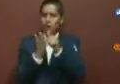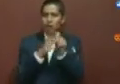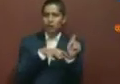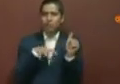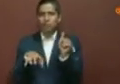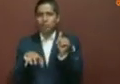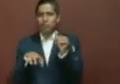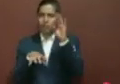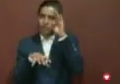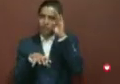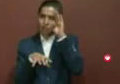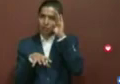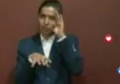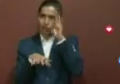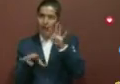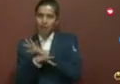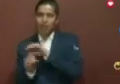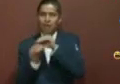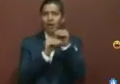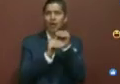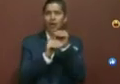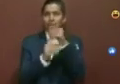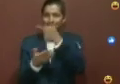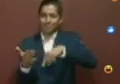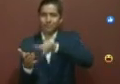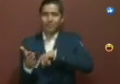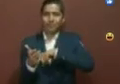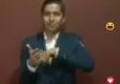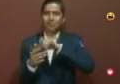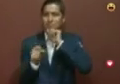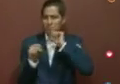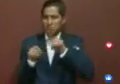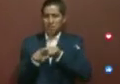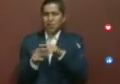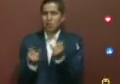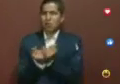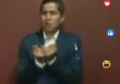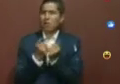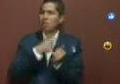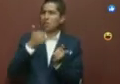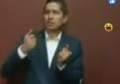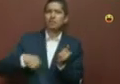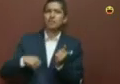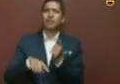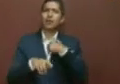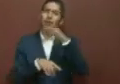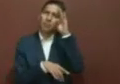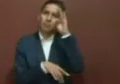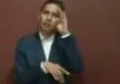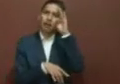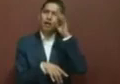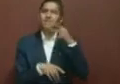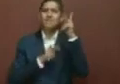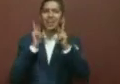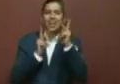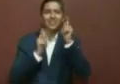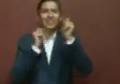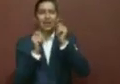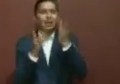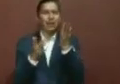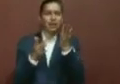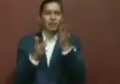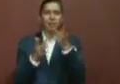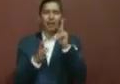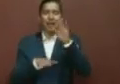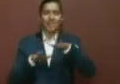le cambia la agenda, pues cancela. Uno mismo de repente tiene proyectado cosas y no puedes y cancelas y no es